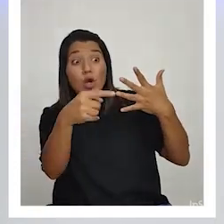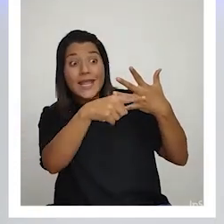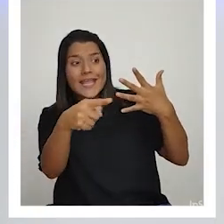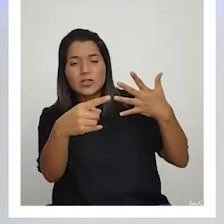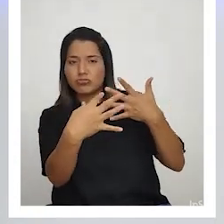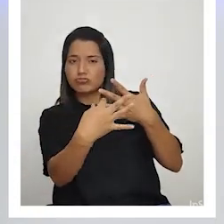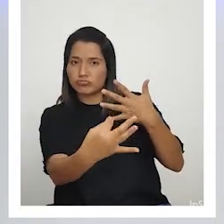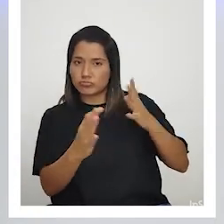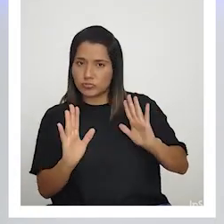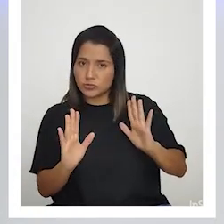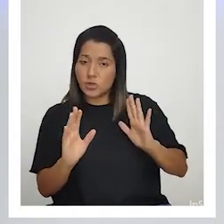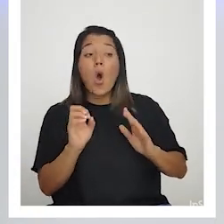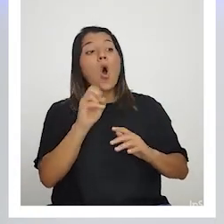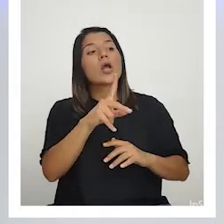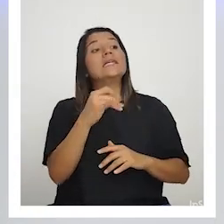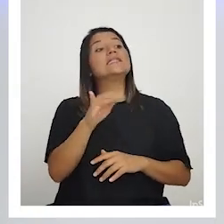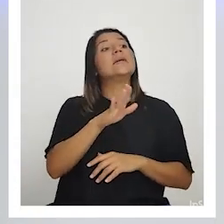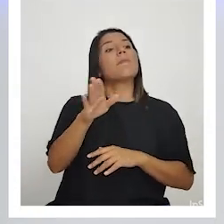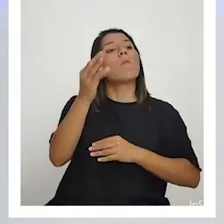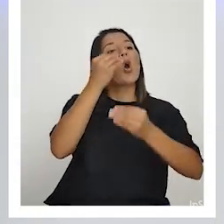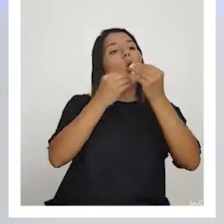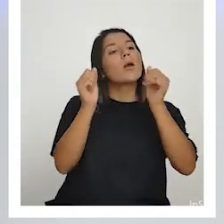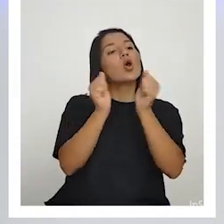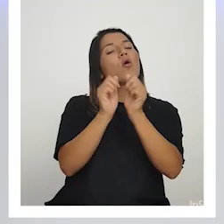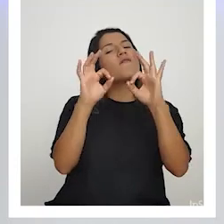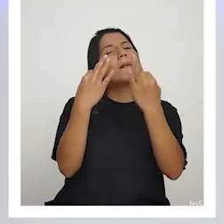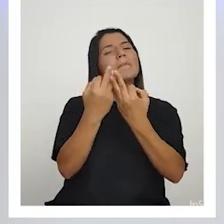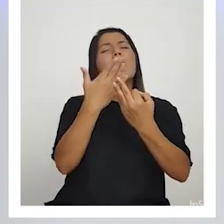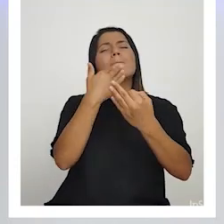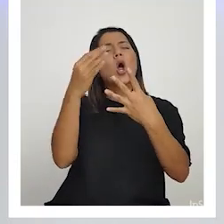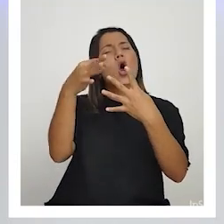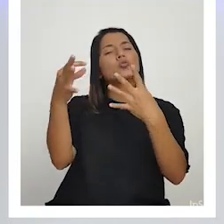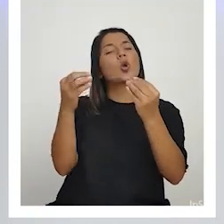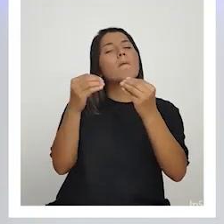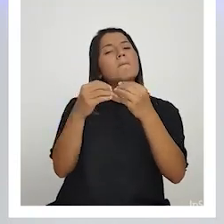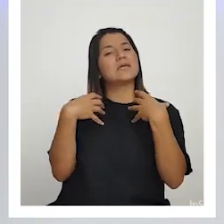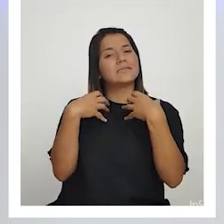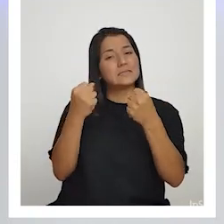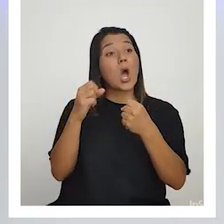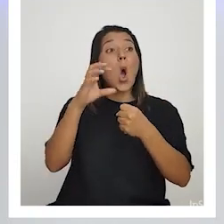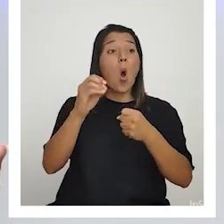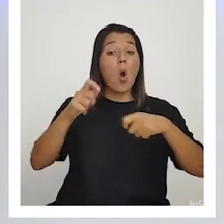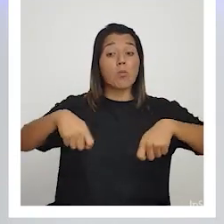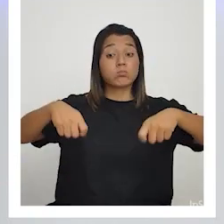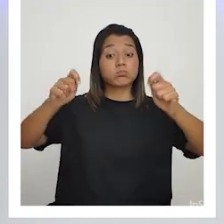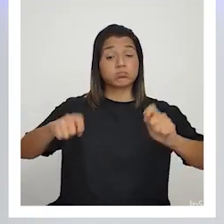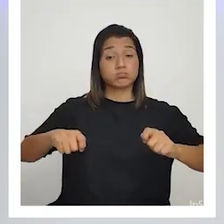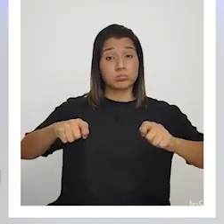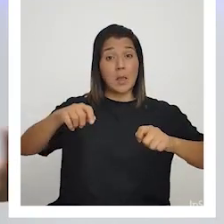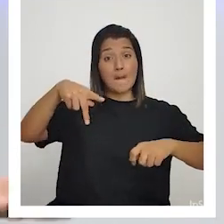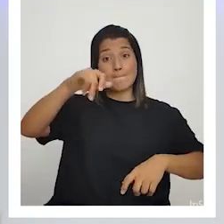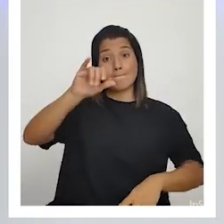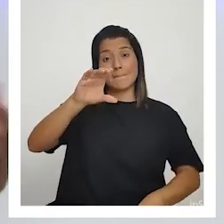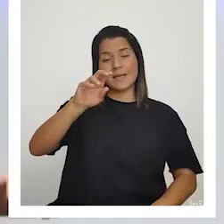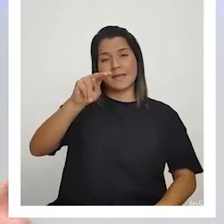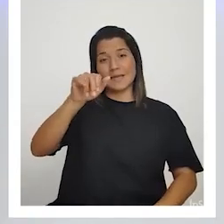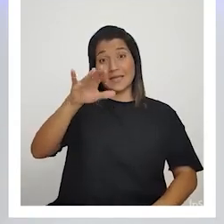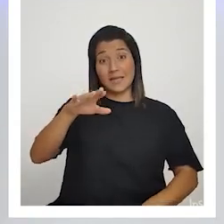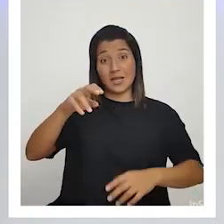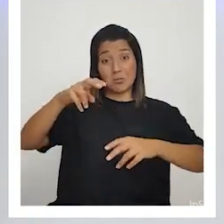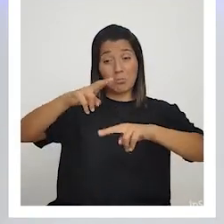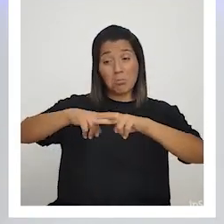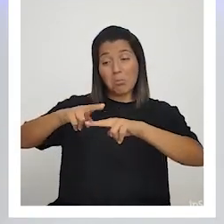comer en familia, escojamos opciones más saludables, o si vamos a hacer un picnic, llevemos opciones más naturales,